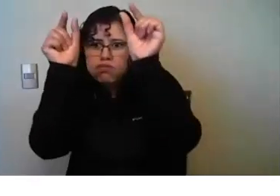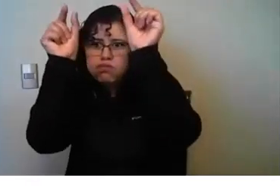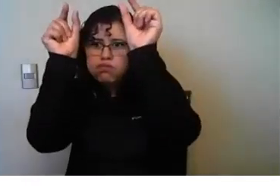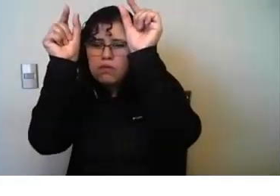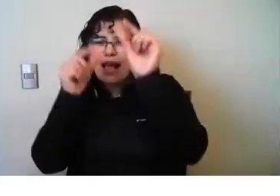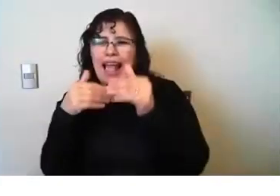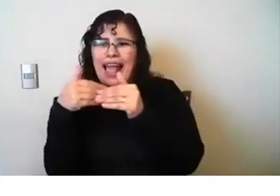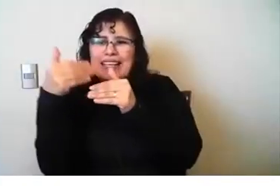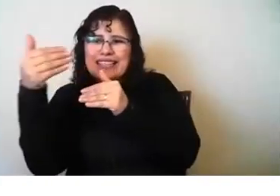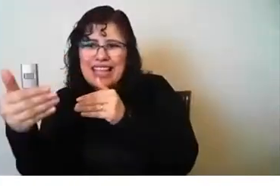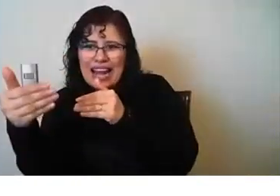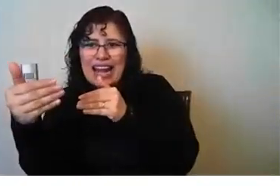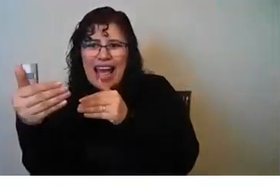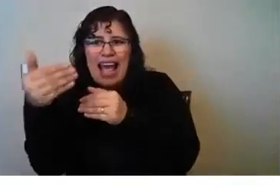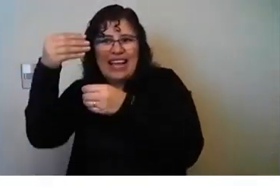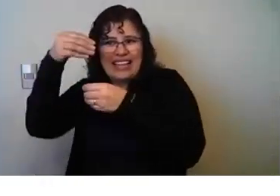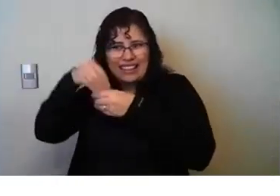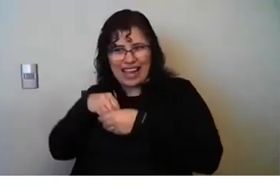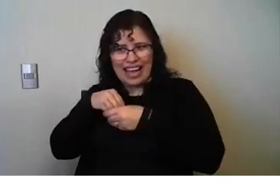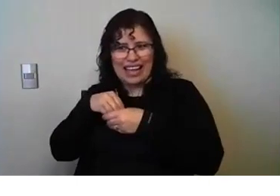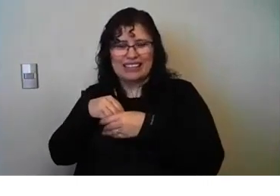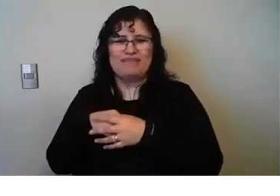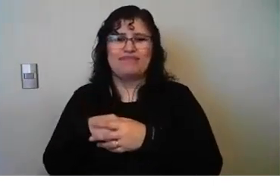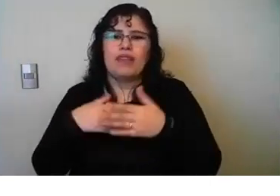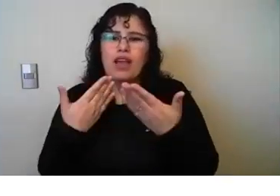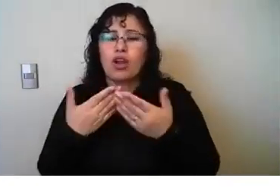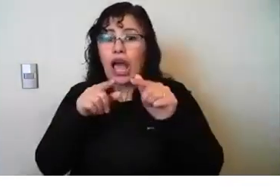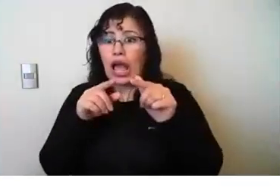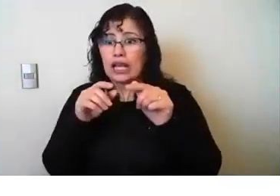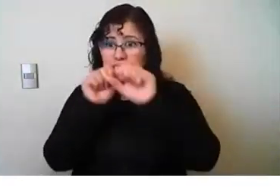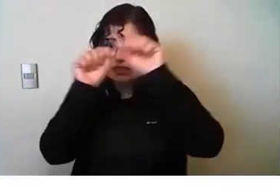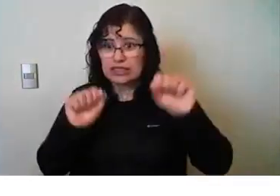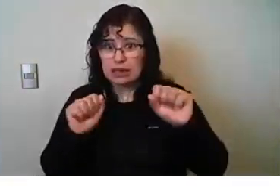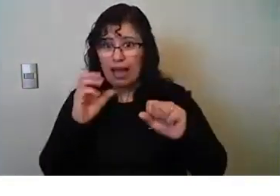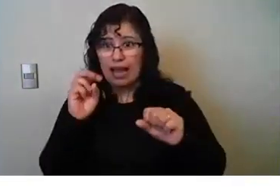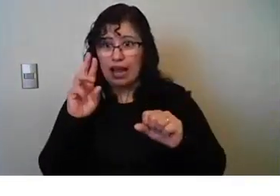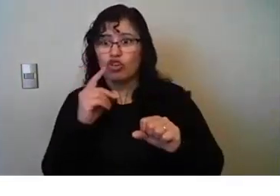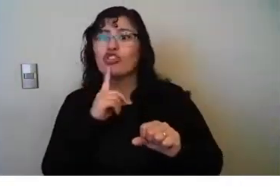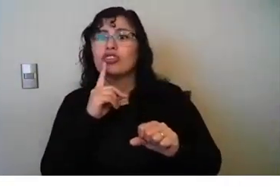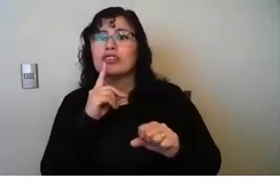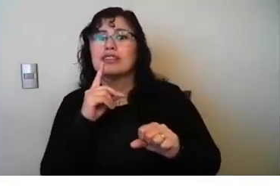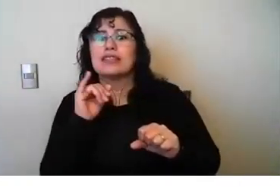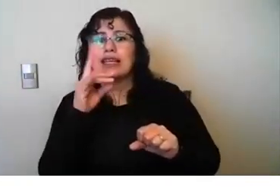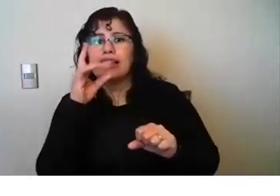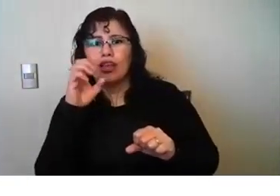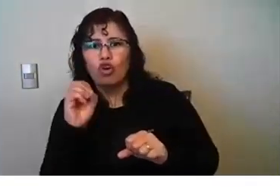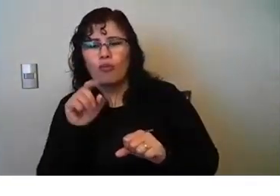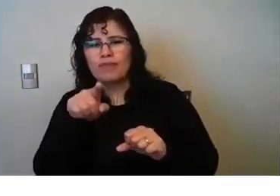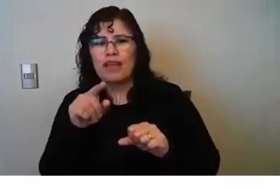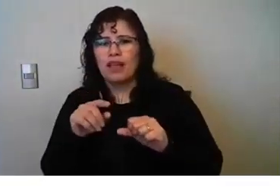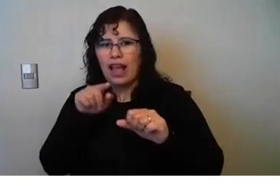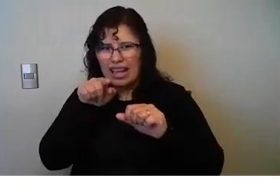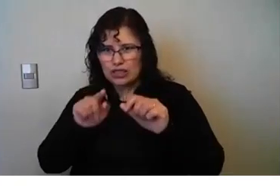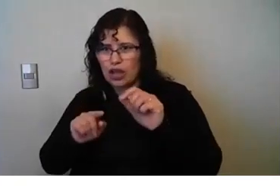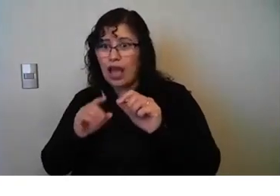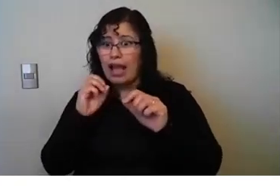externa y una interna. El sistema carotidio está formado por esta, que es la arteria carótida interna, que es la que va a penetrar